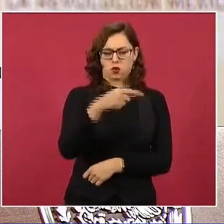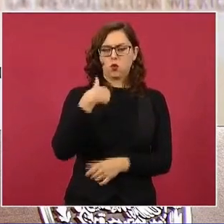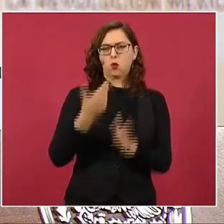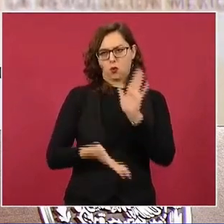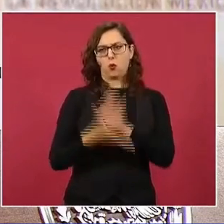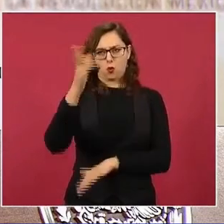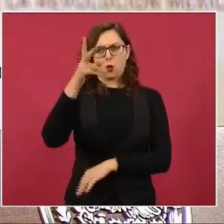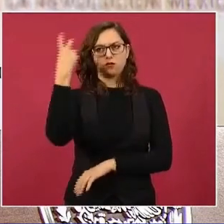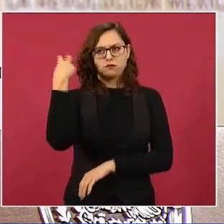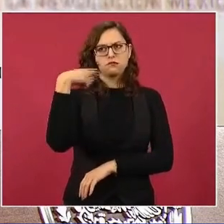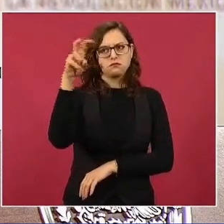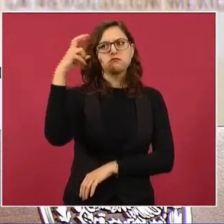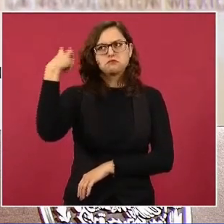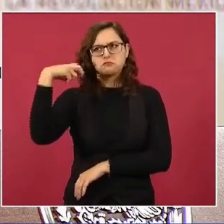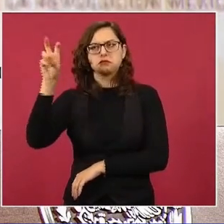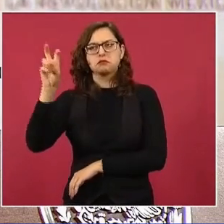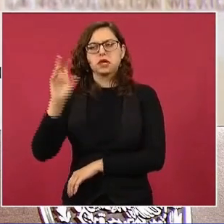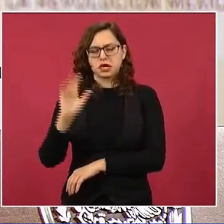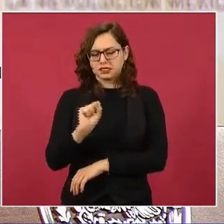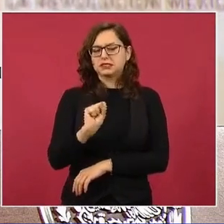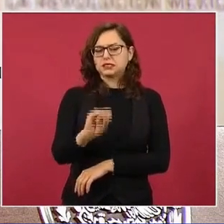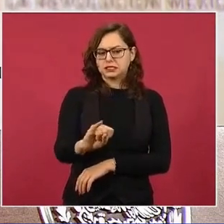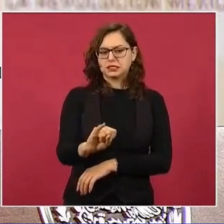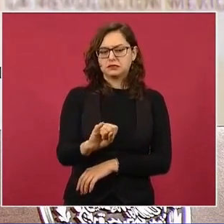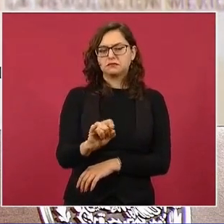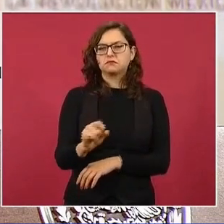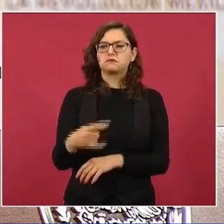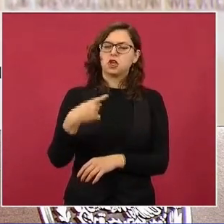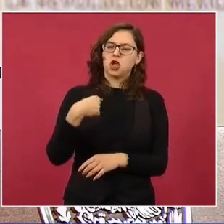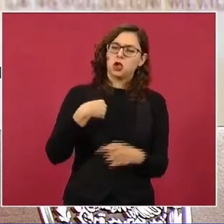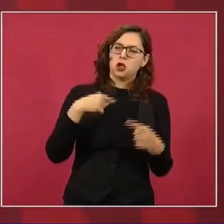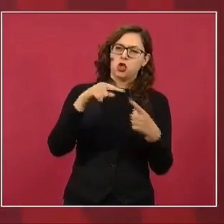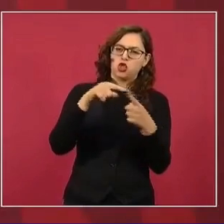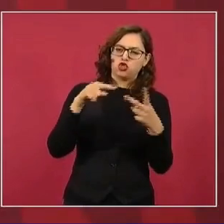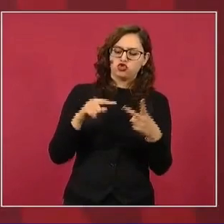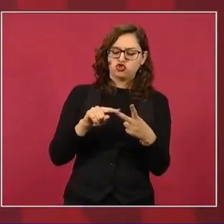y tenemos dos opciones: